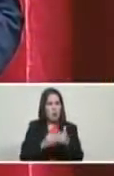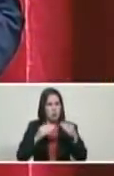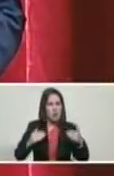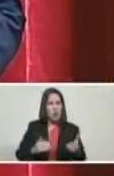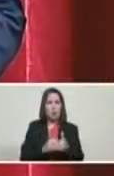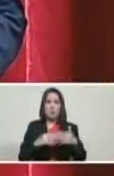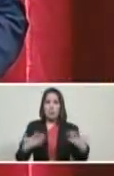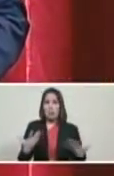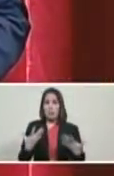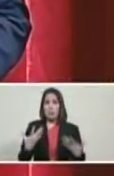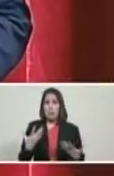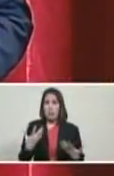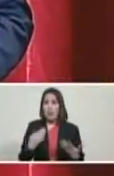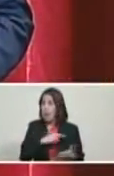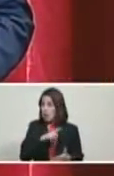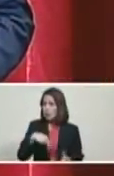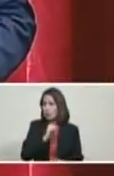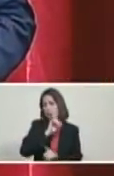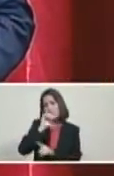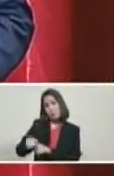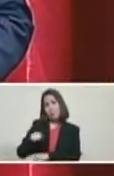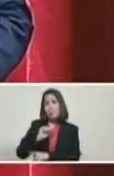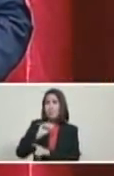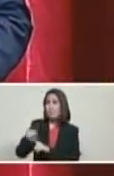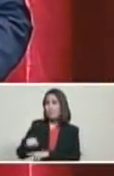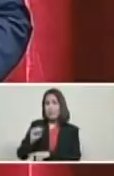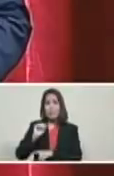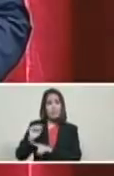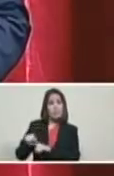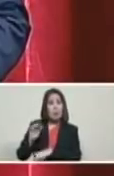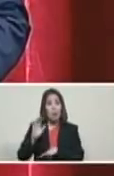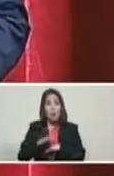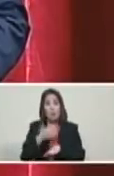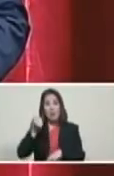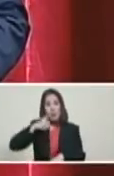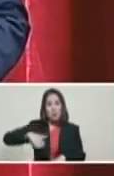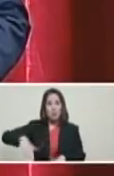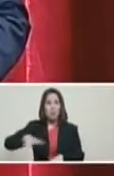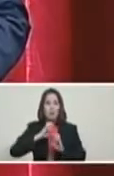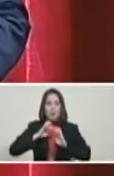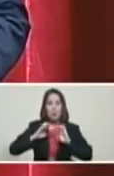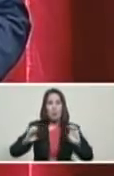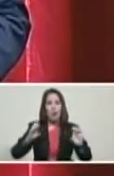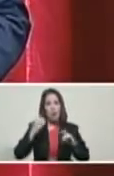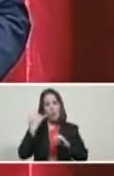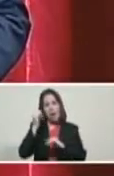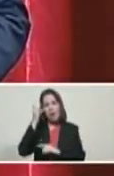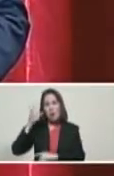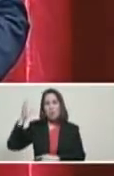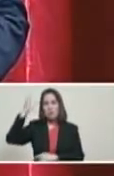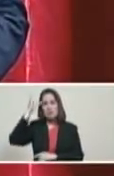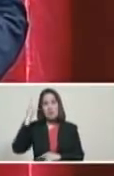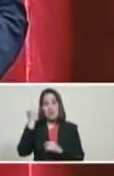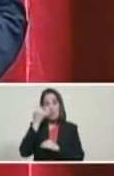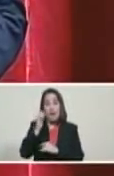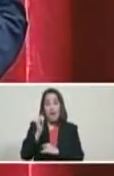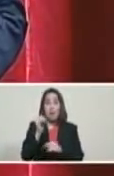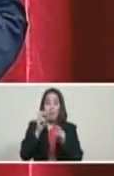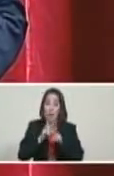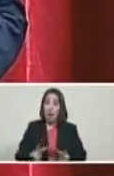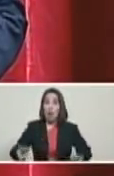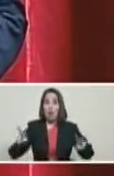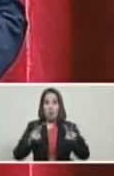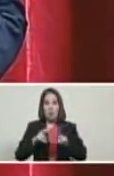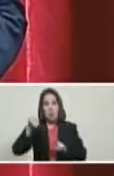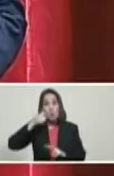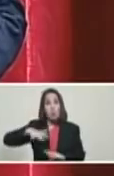ha podido con nosotros? Porque tenemos un pueblo educado, con conciencia, con valores. Tenemos un pueblo